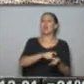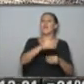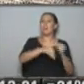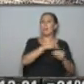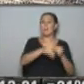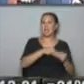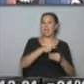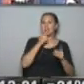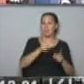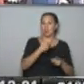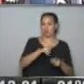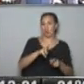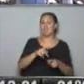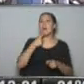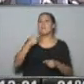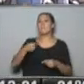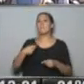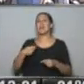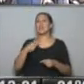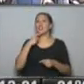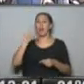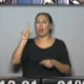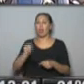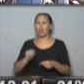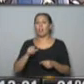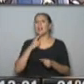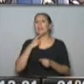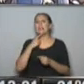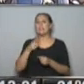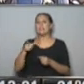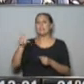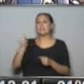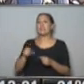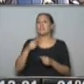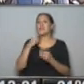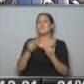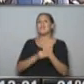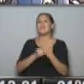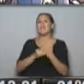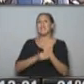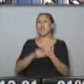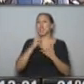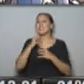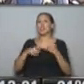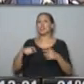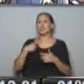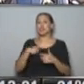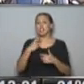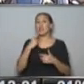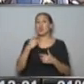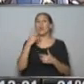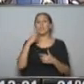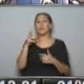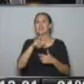no contributivas, que son muchas y que las otorga el Ministerio de Desarrollo Social, también van a recibir un extra de